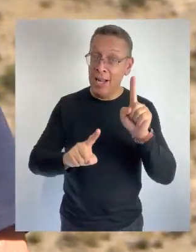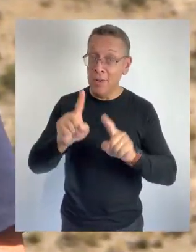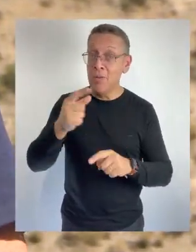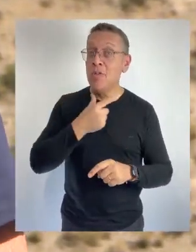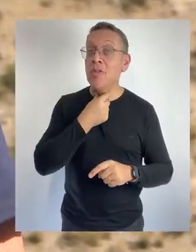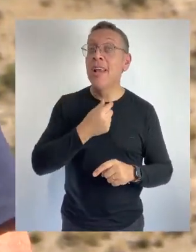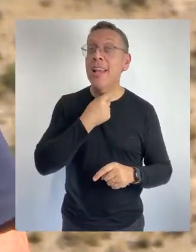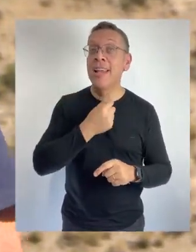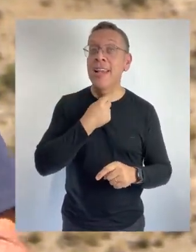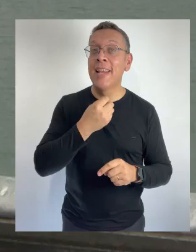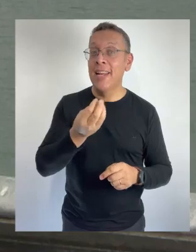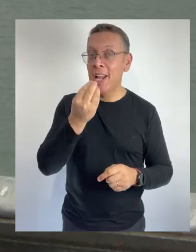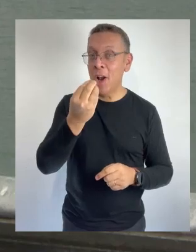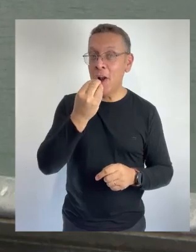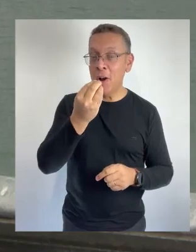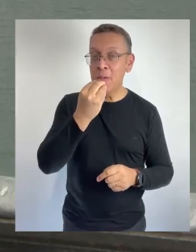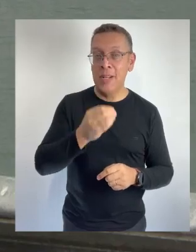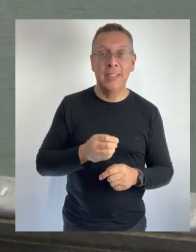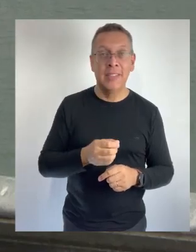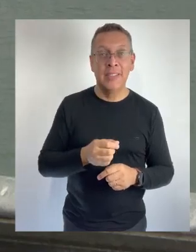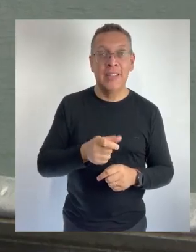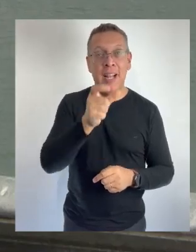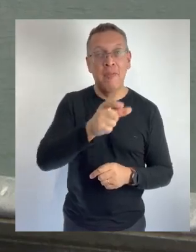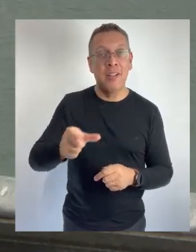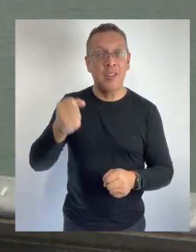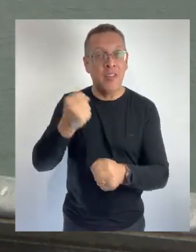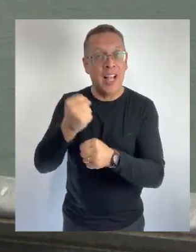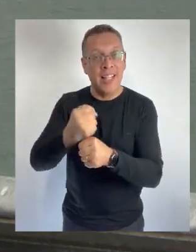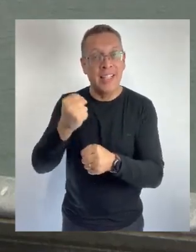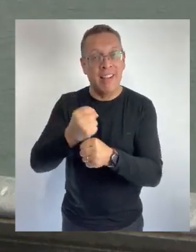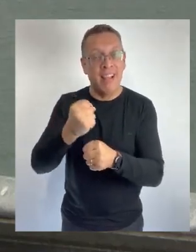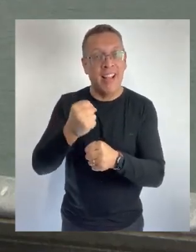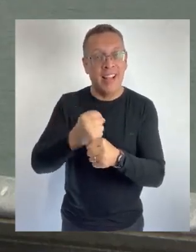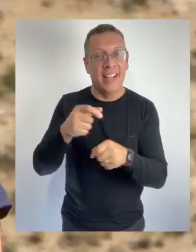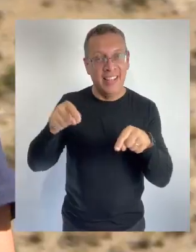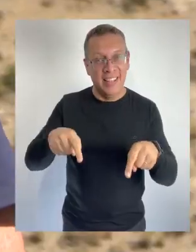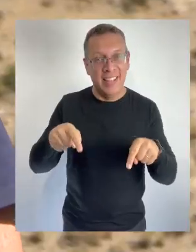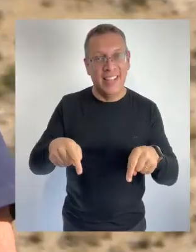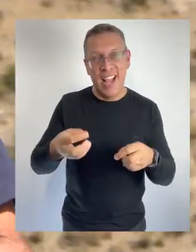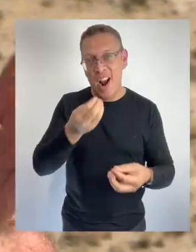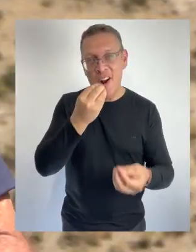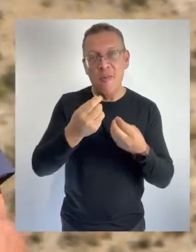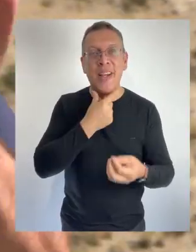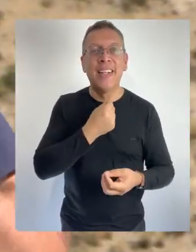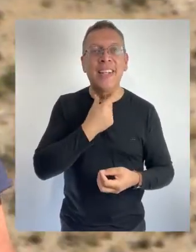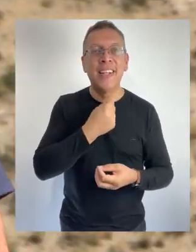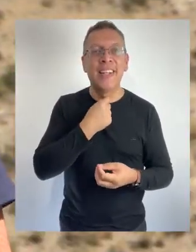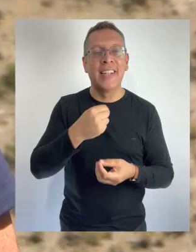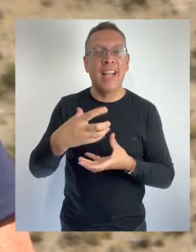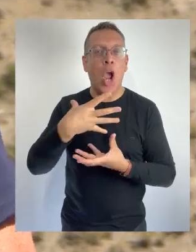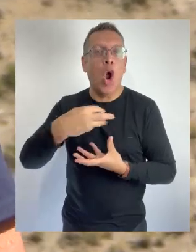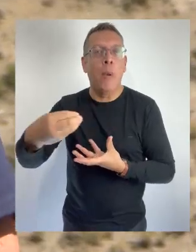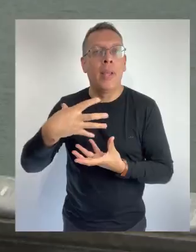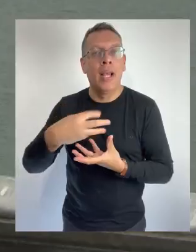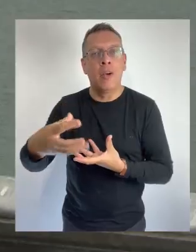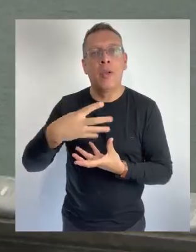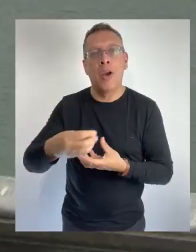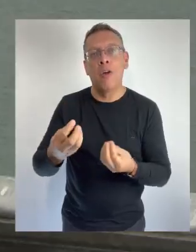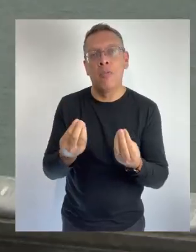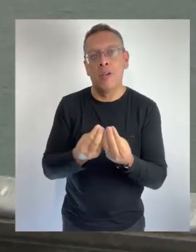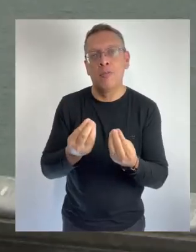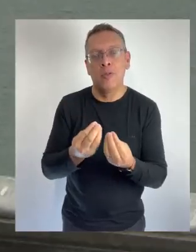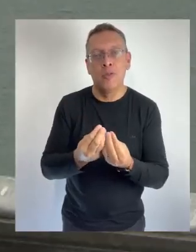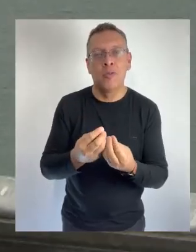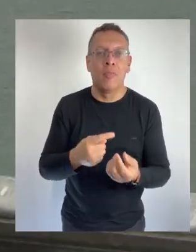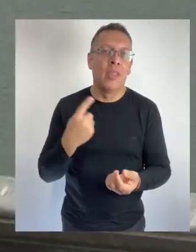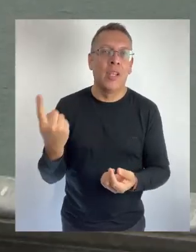siempre en todos los programas que todos muchos nos han copiado. Vamos a hacerlo bajo. Claro, muchos nos han copiado y nosotros también